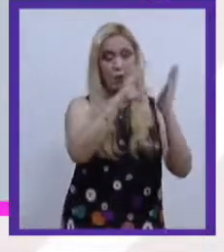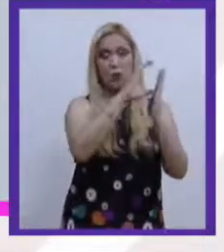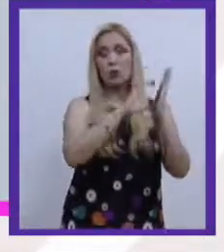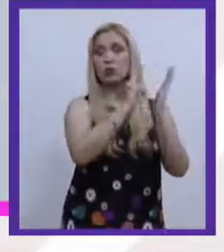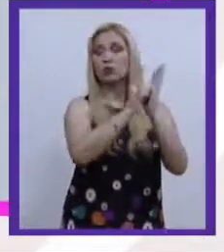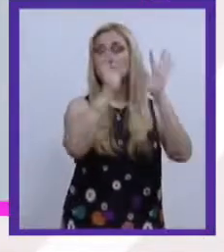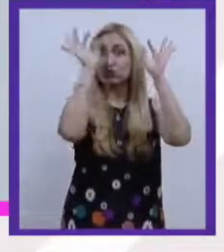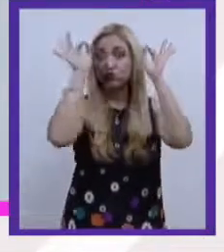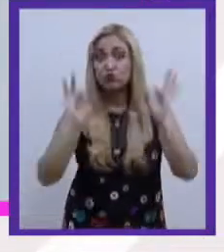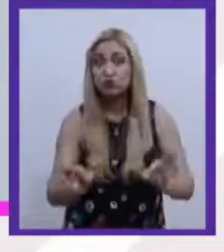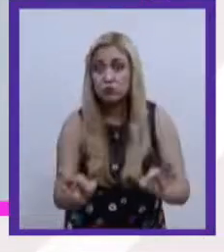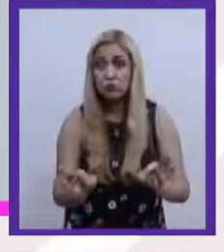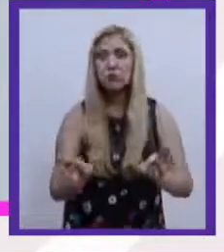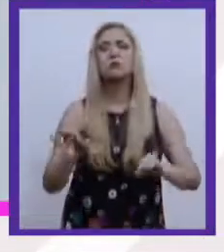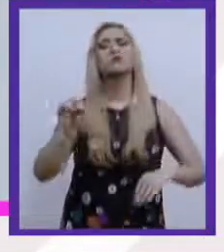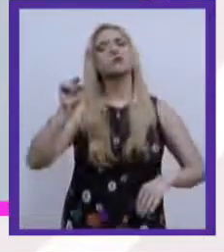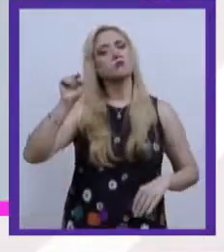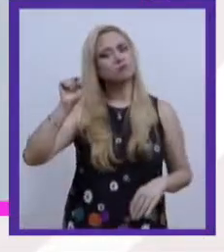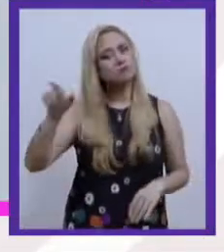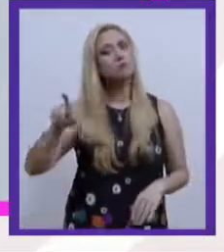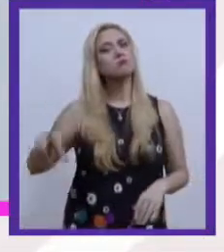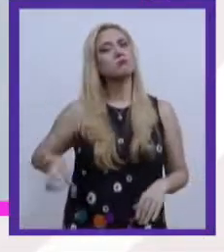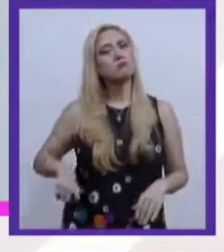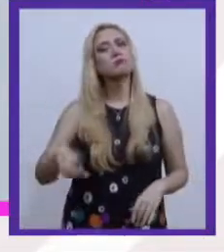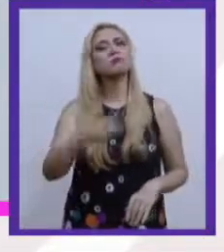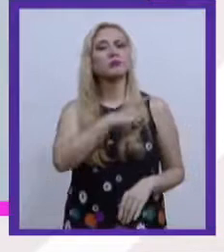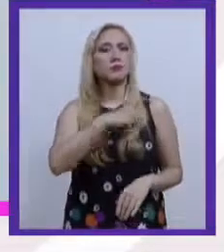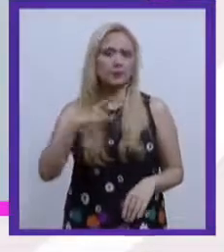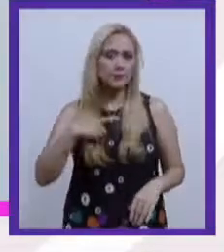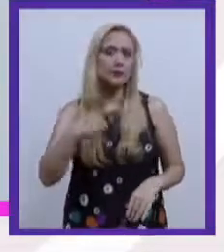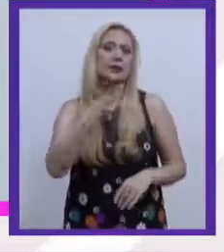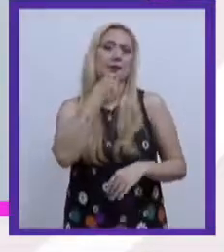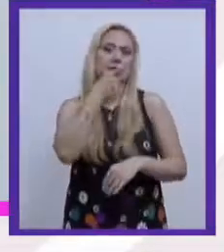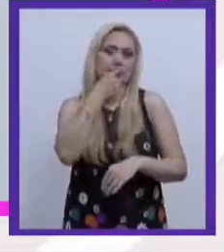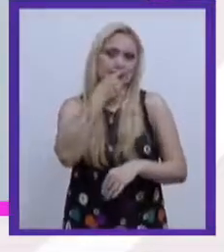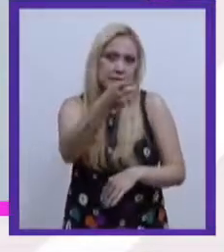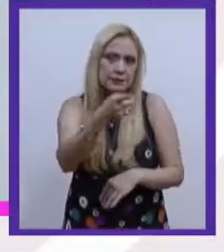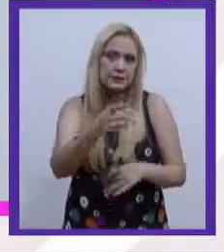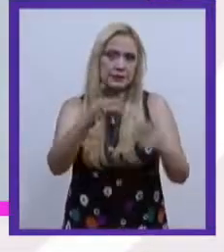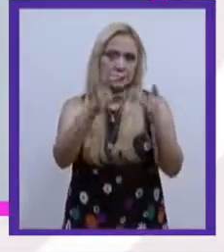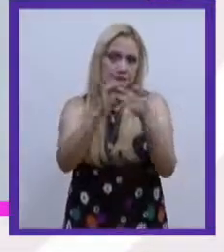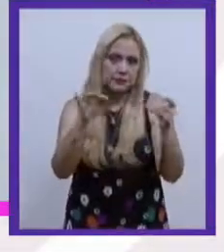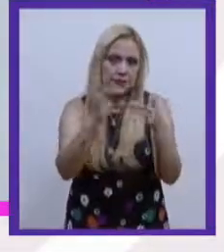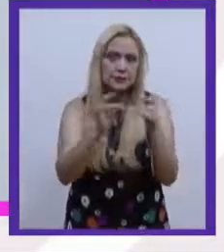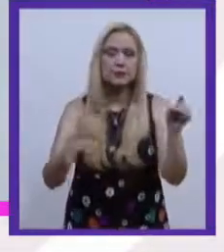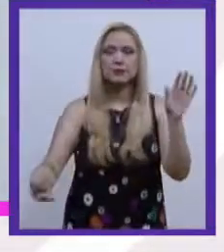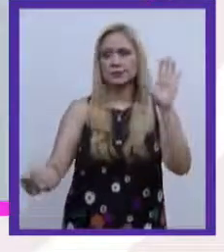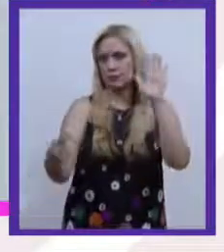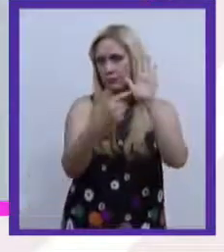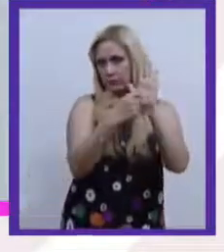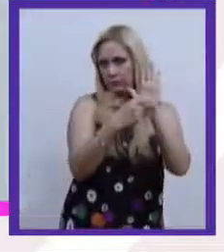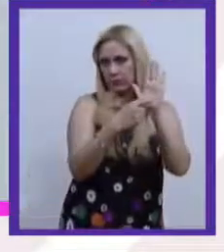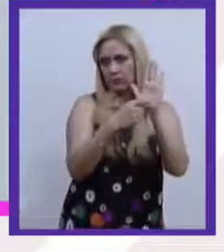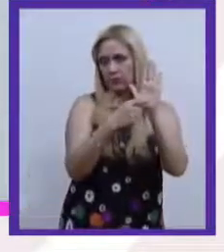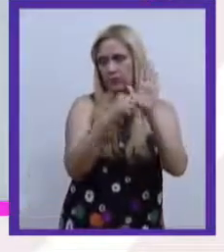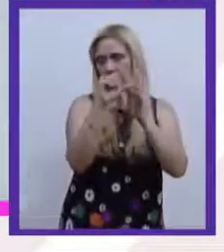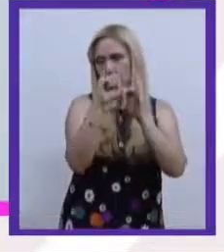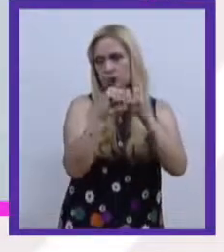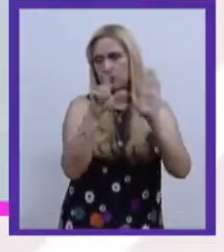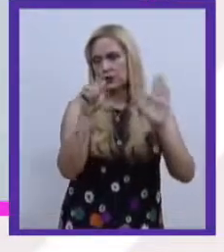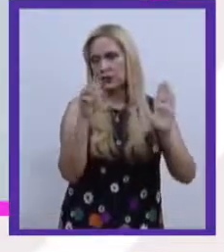un hecho, el Estado tiene que decir, ¿no? Tiene que hacer el sistema de cuidados, porque el 73, como